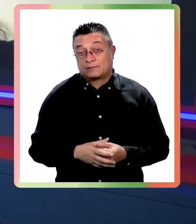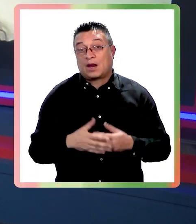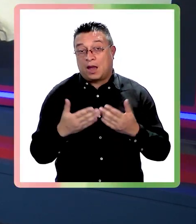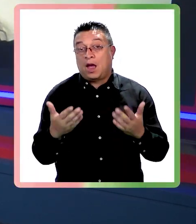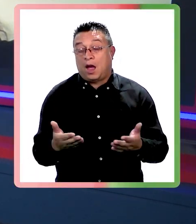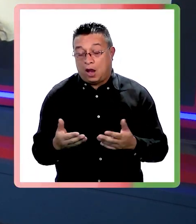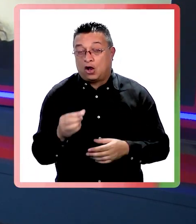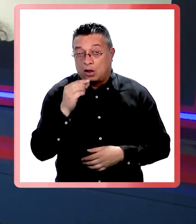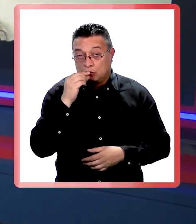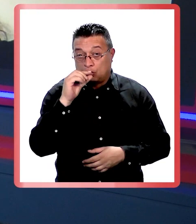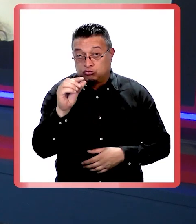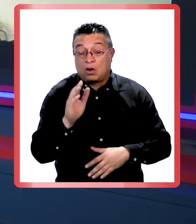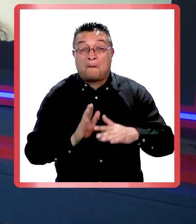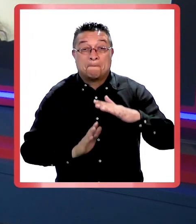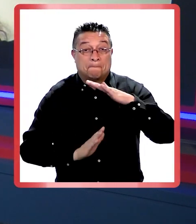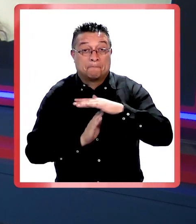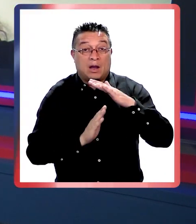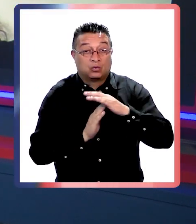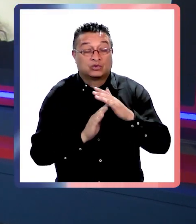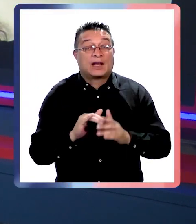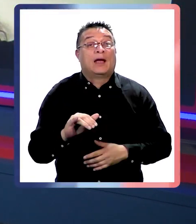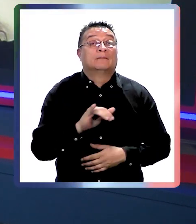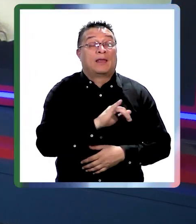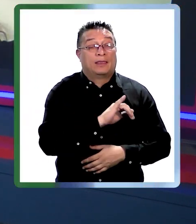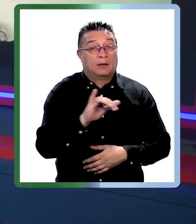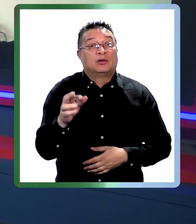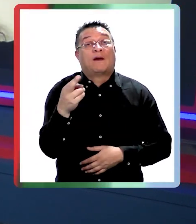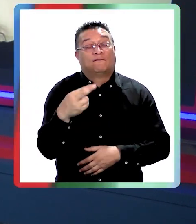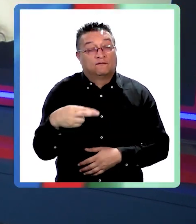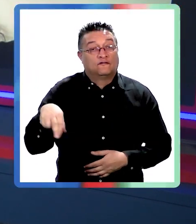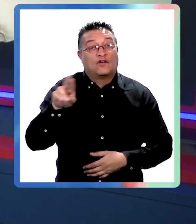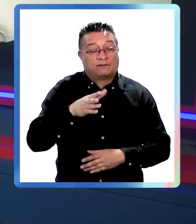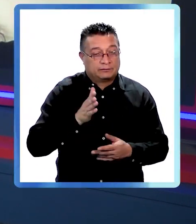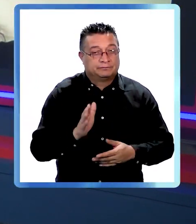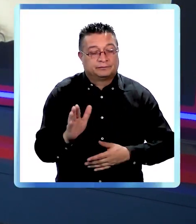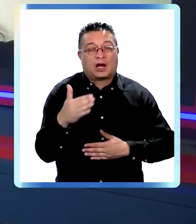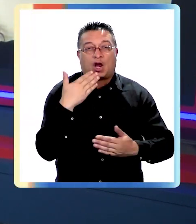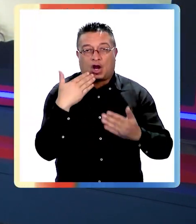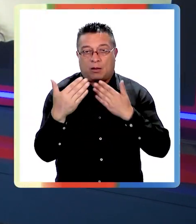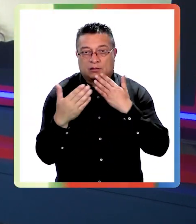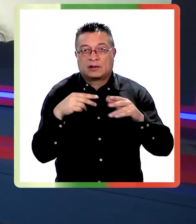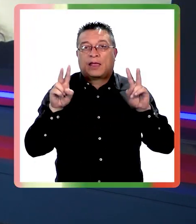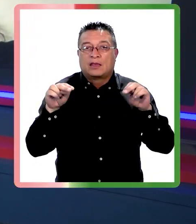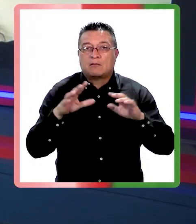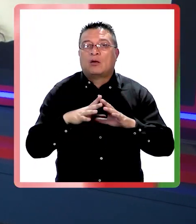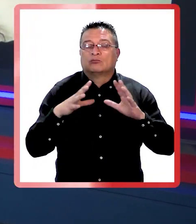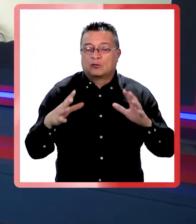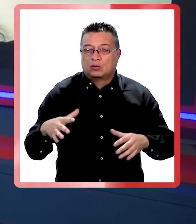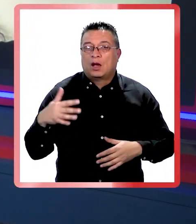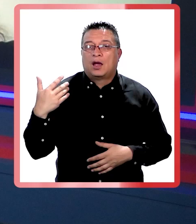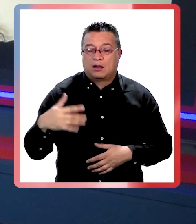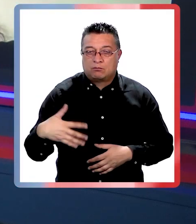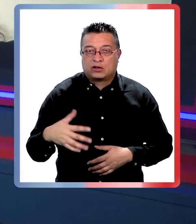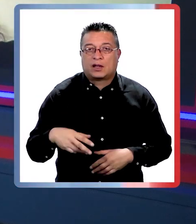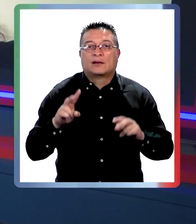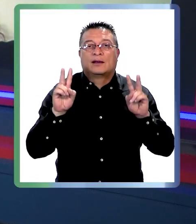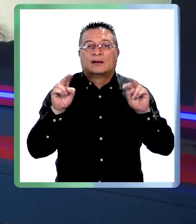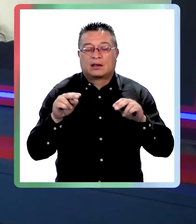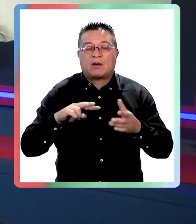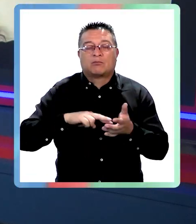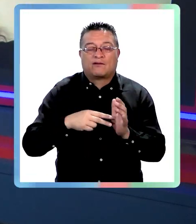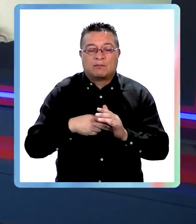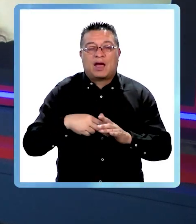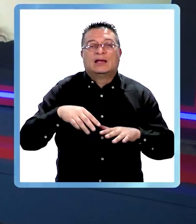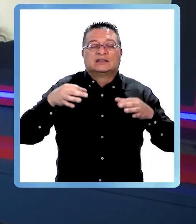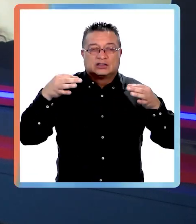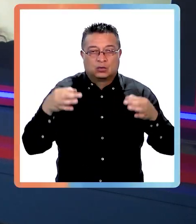Perfecto. Vamos a ir a una pequeña pausa y ya vamos a regresar para seguir conversando sobre este tema tan importante en el marco de